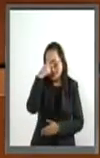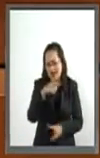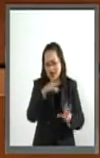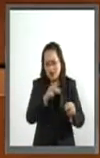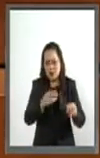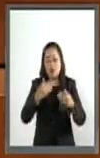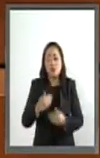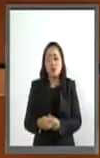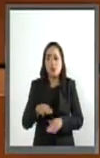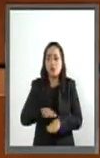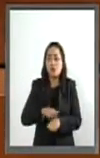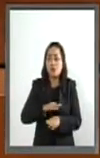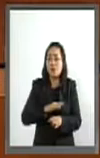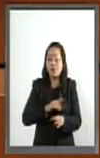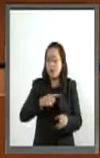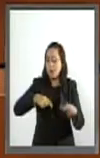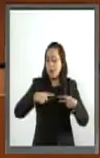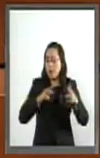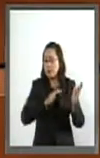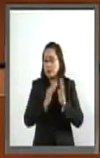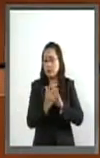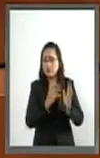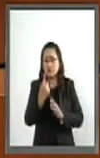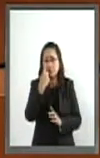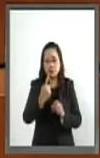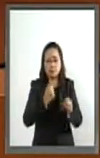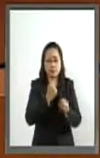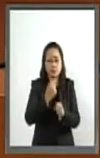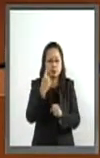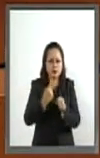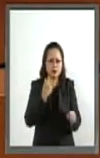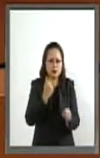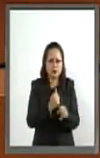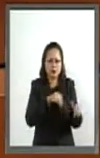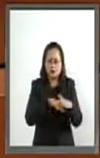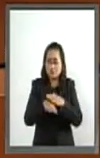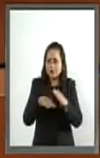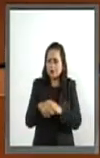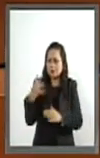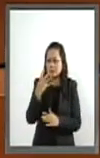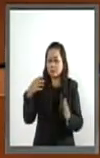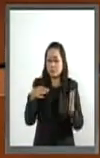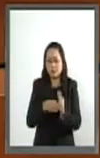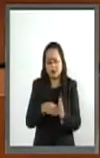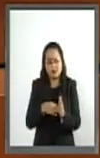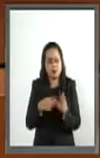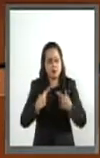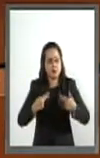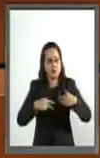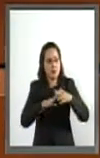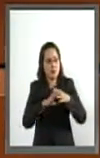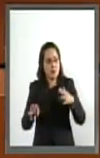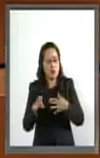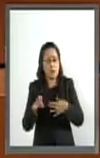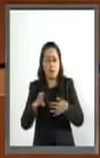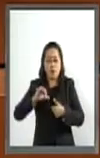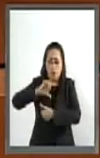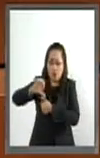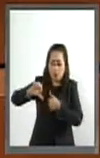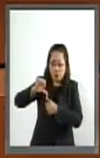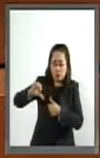al tránsito, se estima que anualmente ingresan 400.000 migrantes, en su mayoría